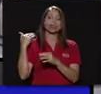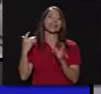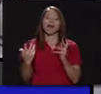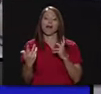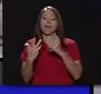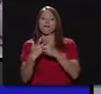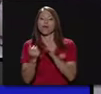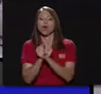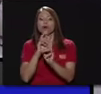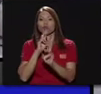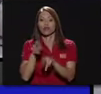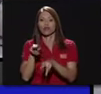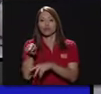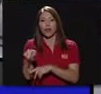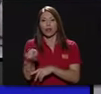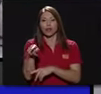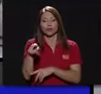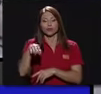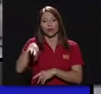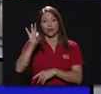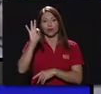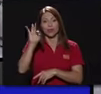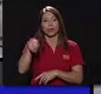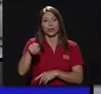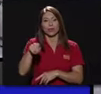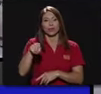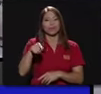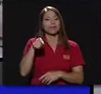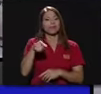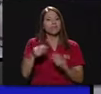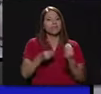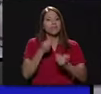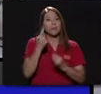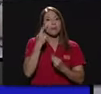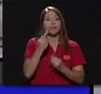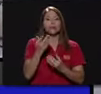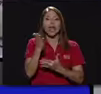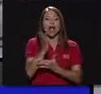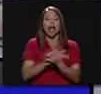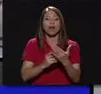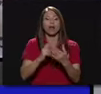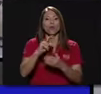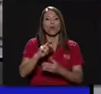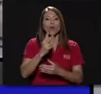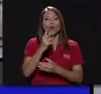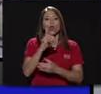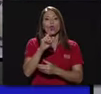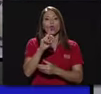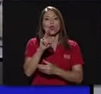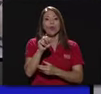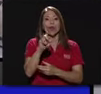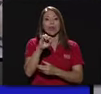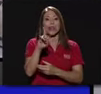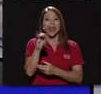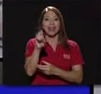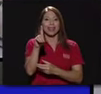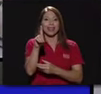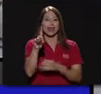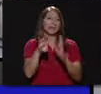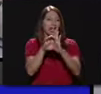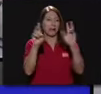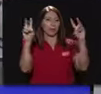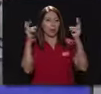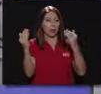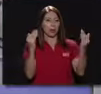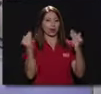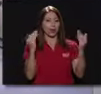hemos encontrado nosotros. Ciertamente lo que se presencia es una dualidad, o sea, tenemos como por decirlo así, dos hermanos que uno va